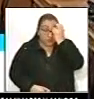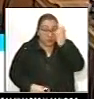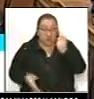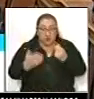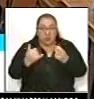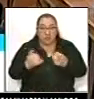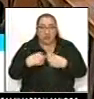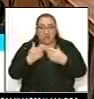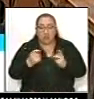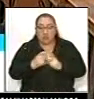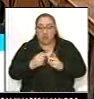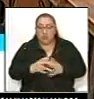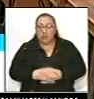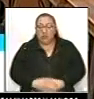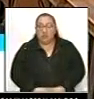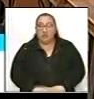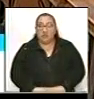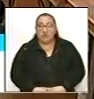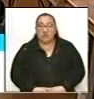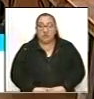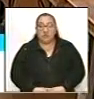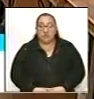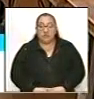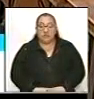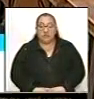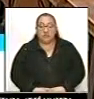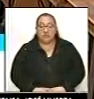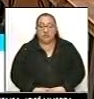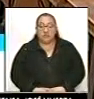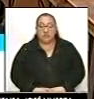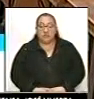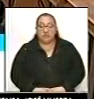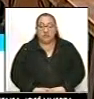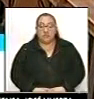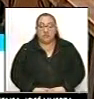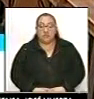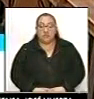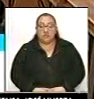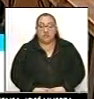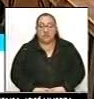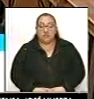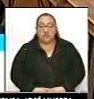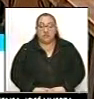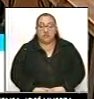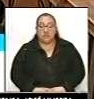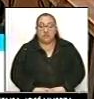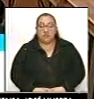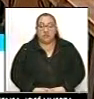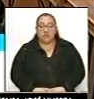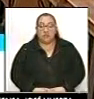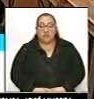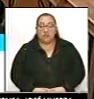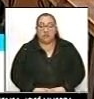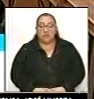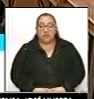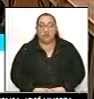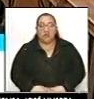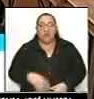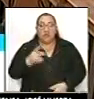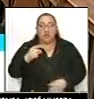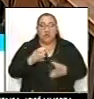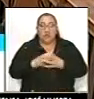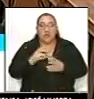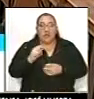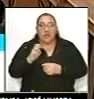ahora a dar la palabra a el director o directora general de Educación Técnico-Productiva y